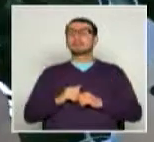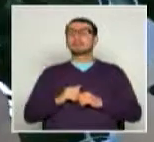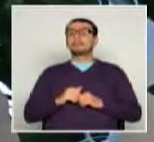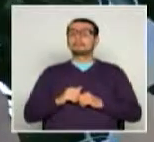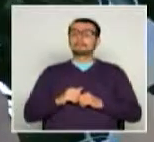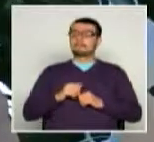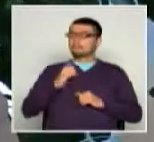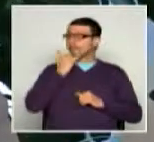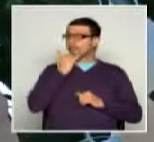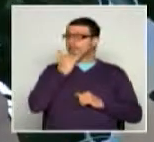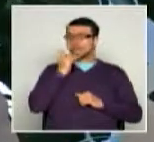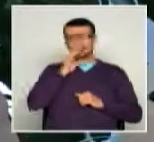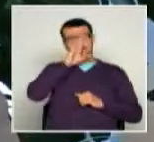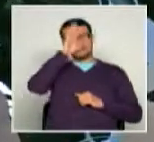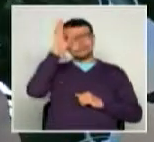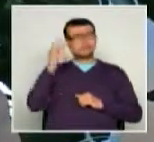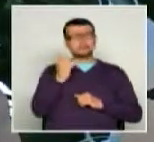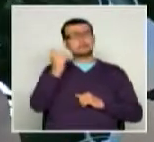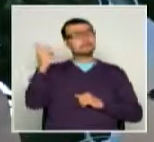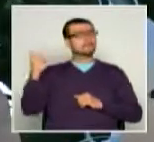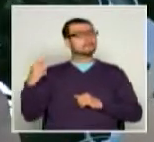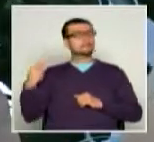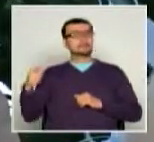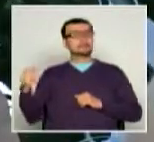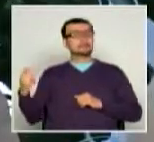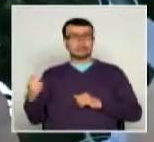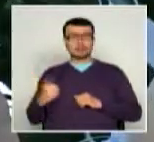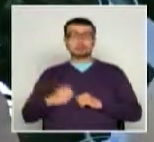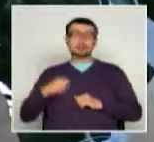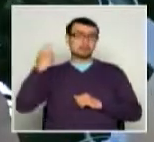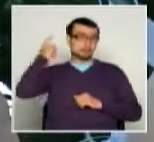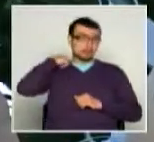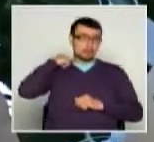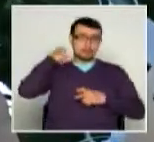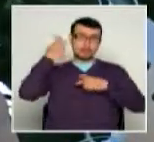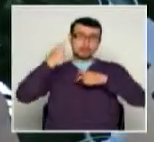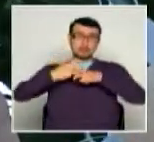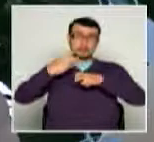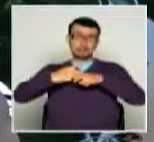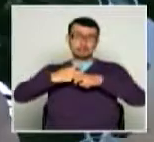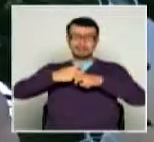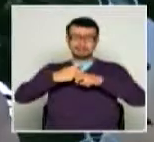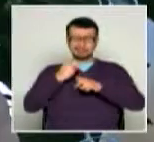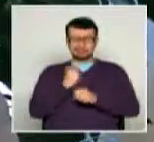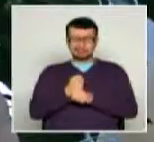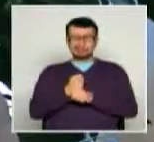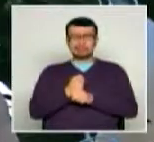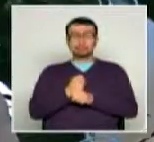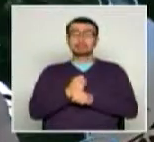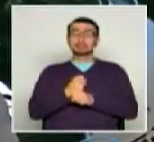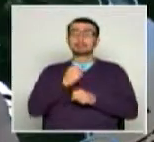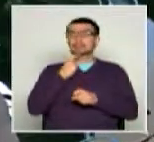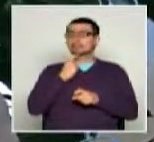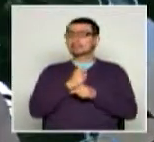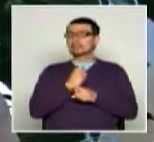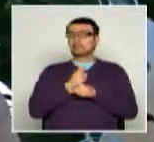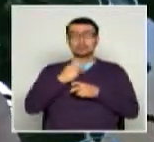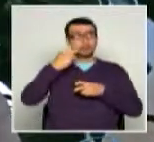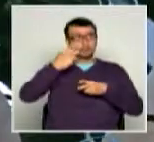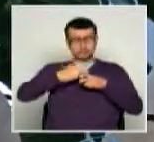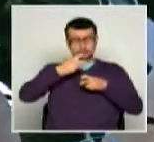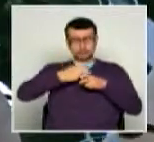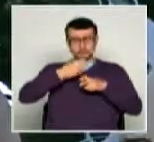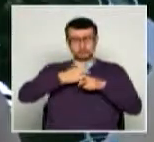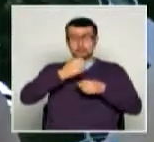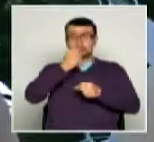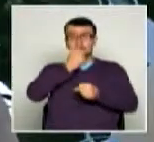¿Cuáles son los casos más comunes que hemos tenido? Aplastamiento de vértebras a nivel lumbar, entonces esos espacios intervertebrales